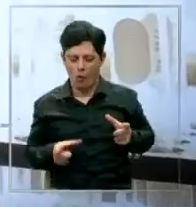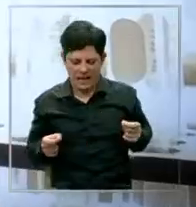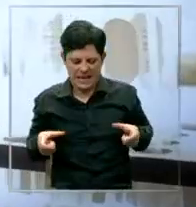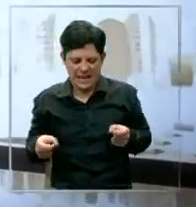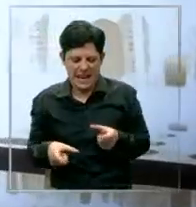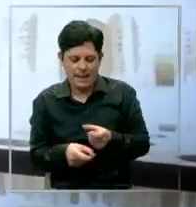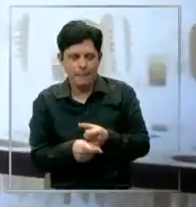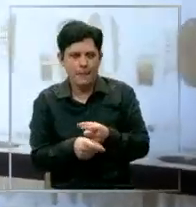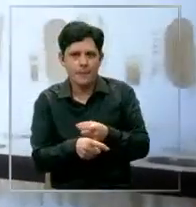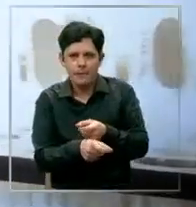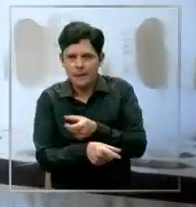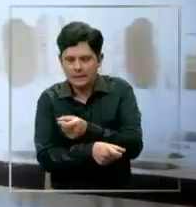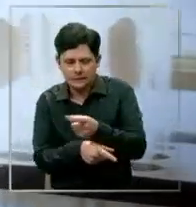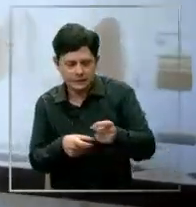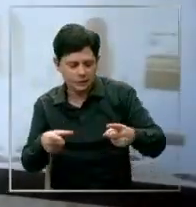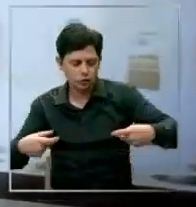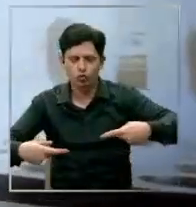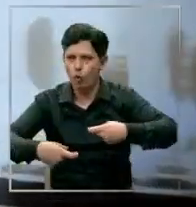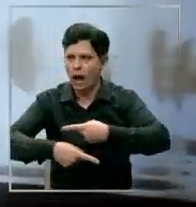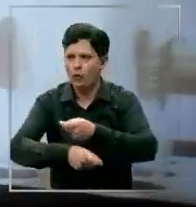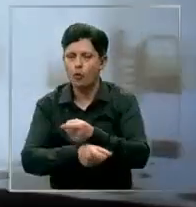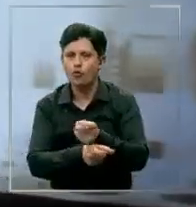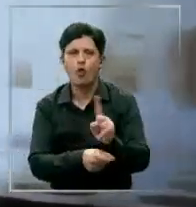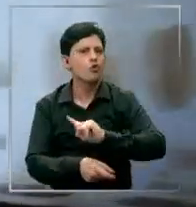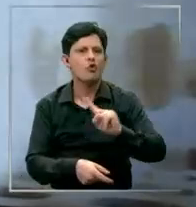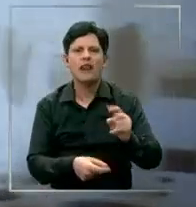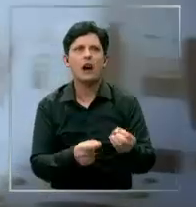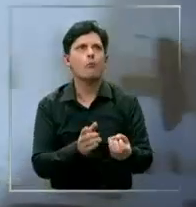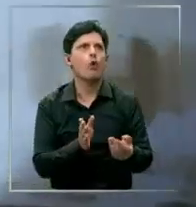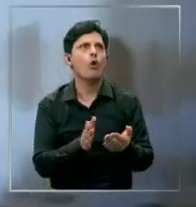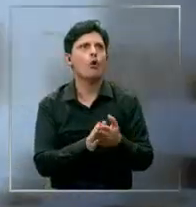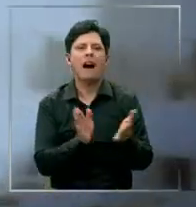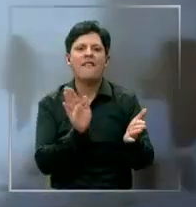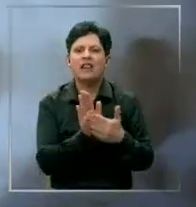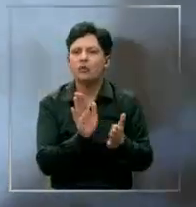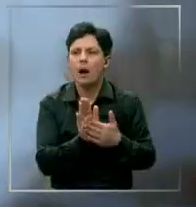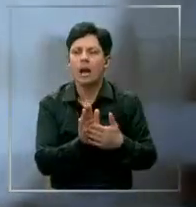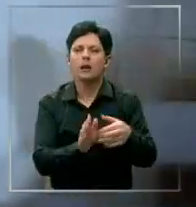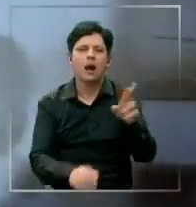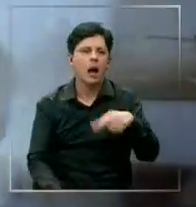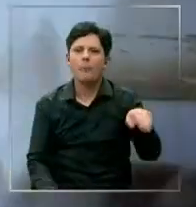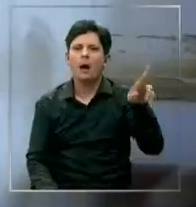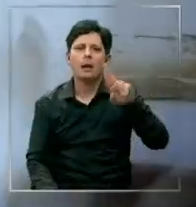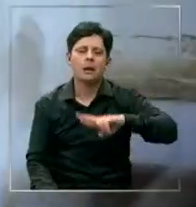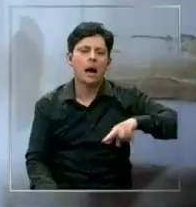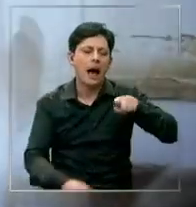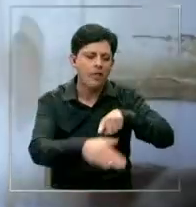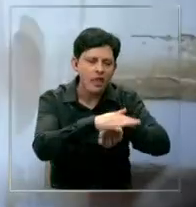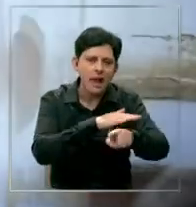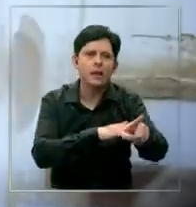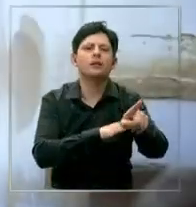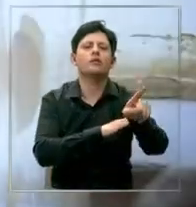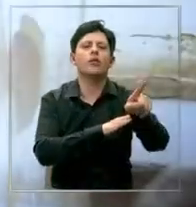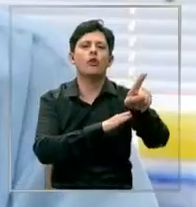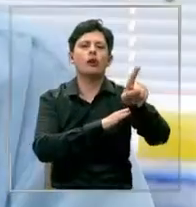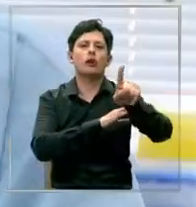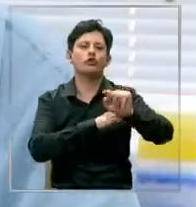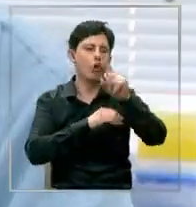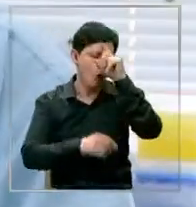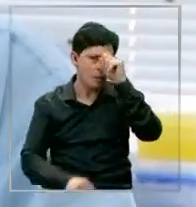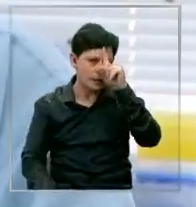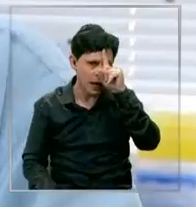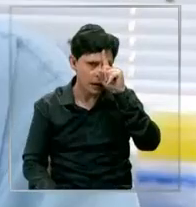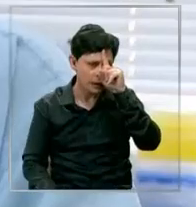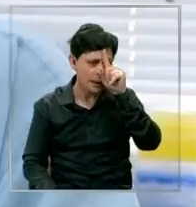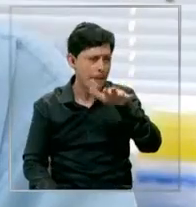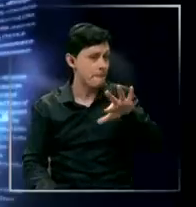provocara infecciones, porque no era un germen habitual que estuviera entonces en los hospitales. Si hubiera, habría que pensar que se